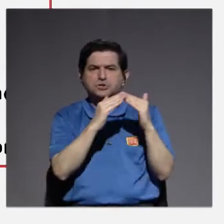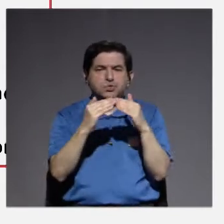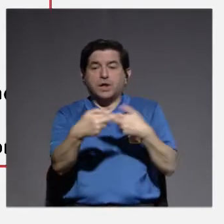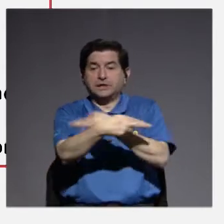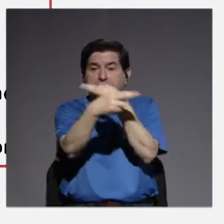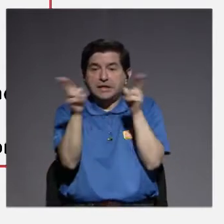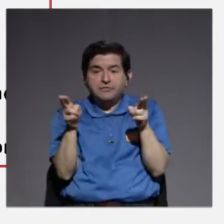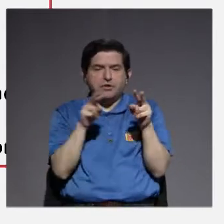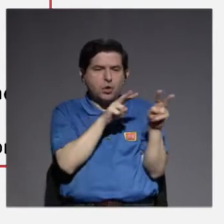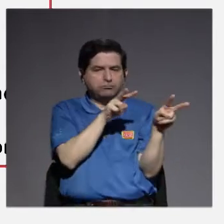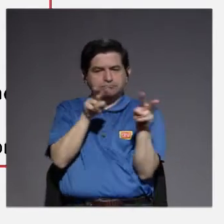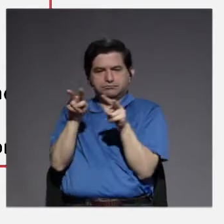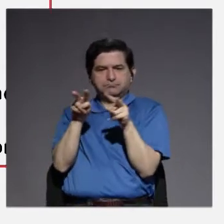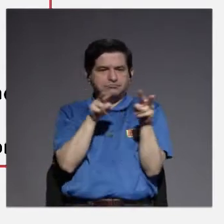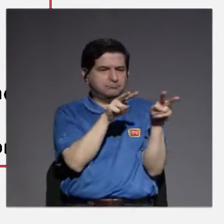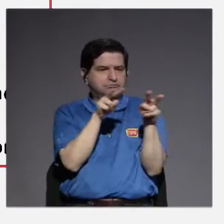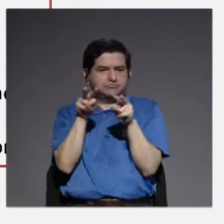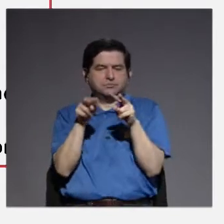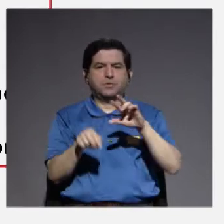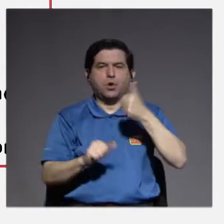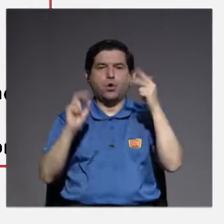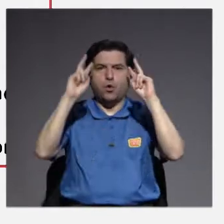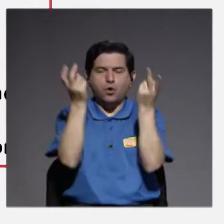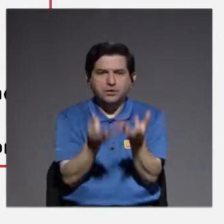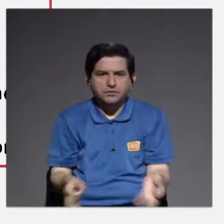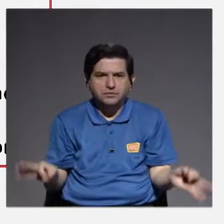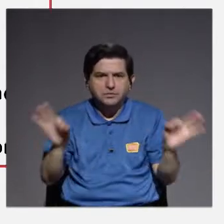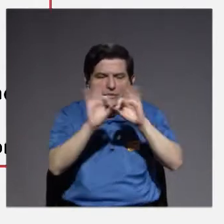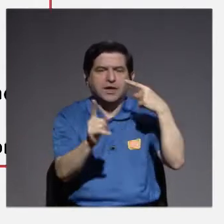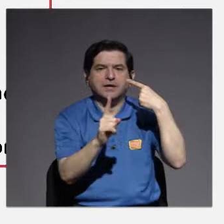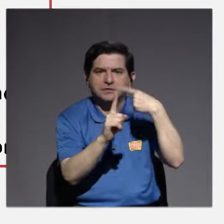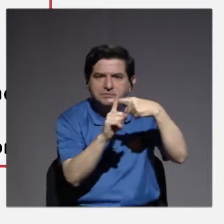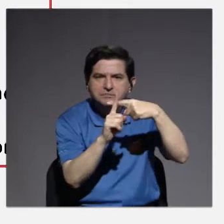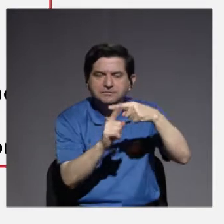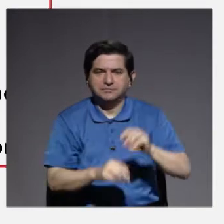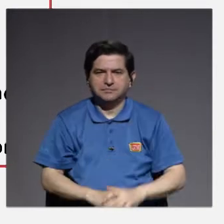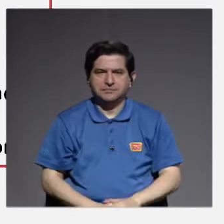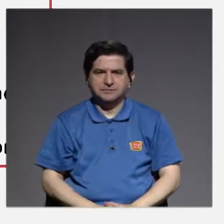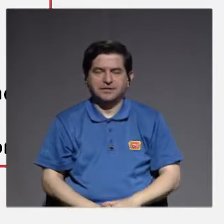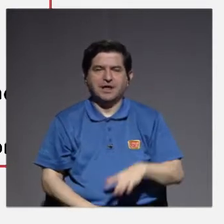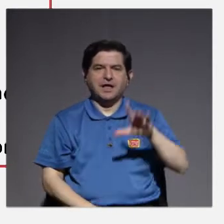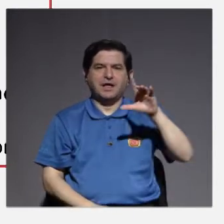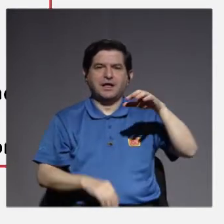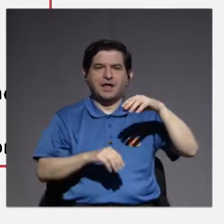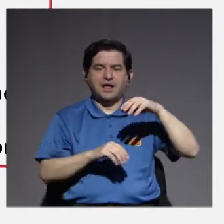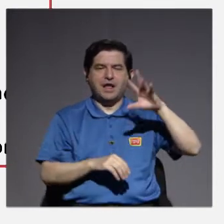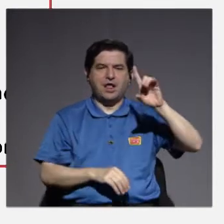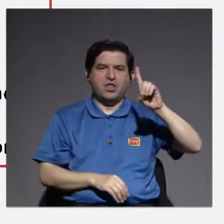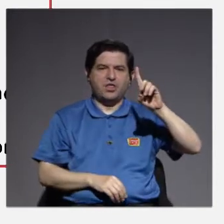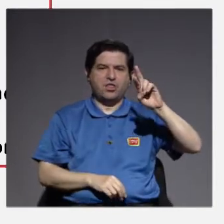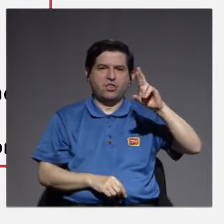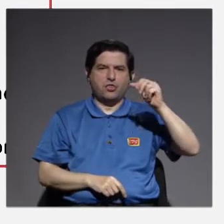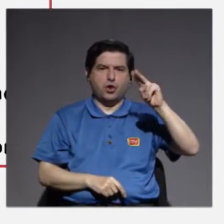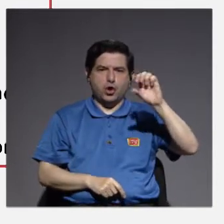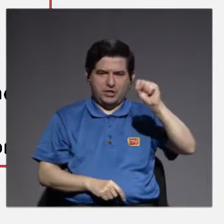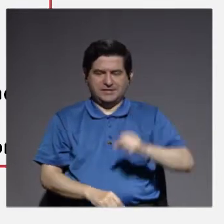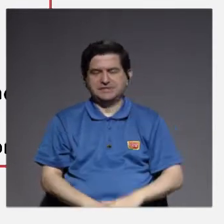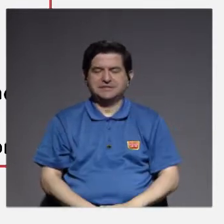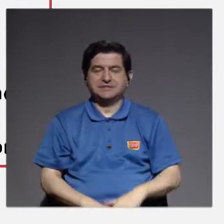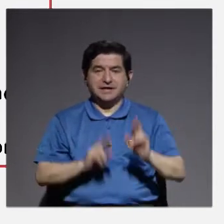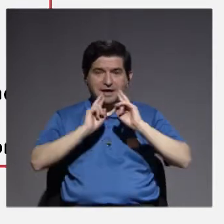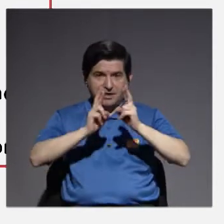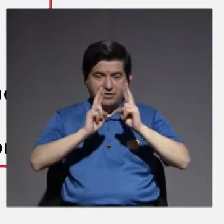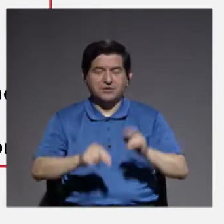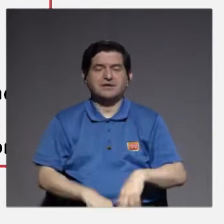regiones vigiladas. También otro tema muy positivo es el de los drones. De acuerdo a los resultados,